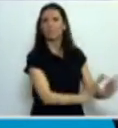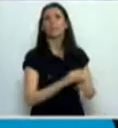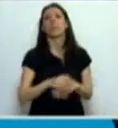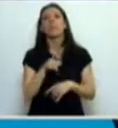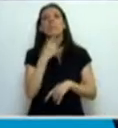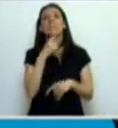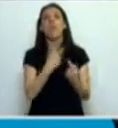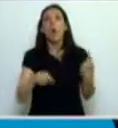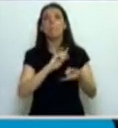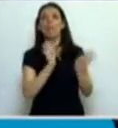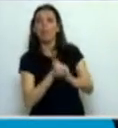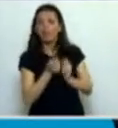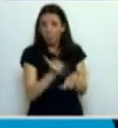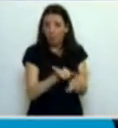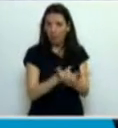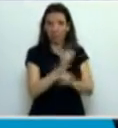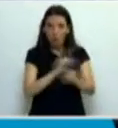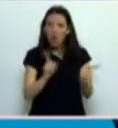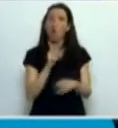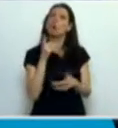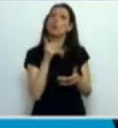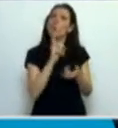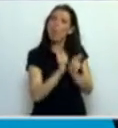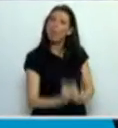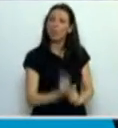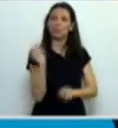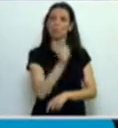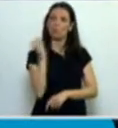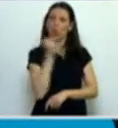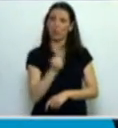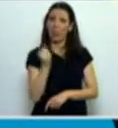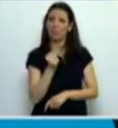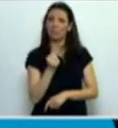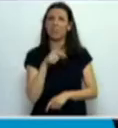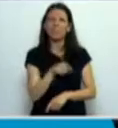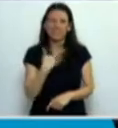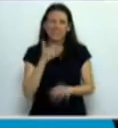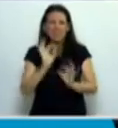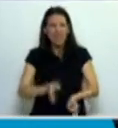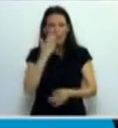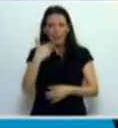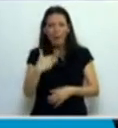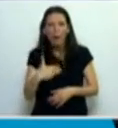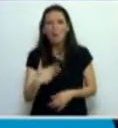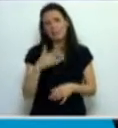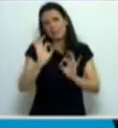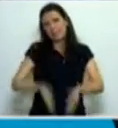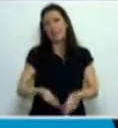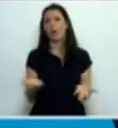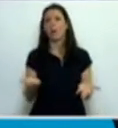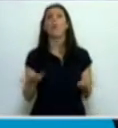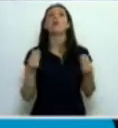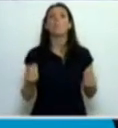Esas modificaciones que no son menores, que son significativas, que ya de antemano se sabe que se van a tener que hacer porque se